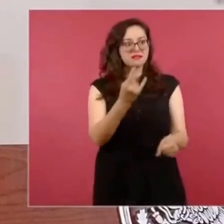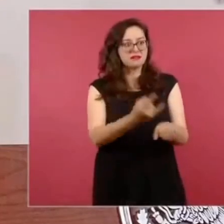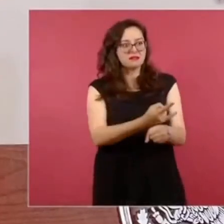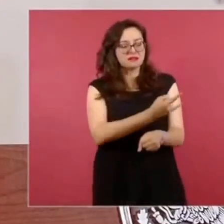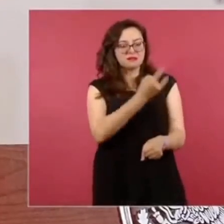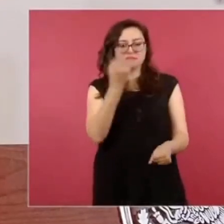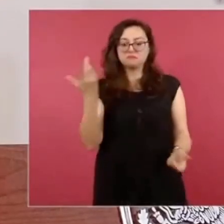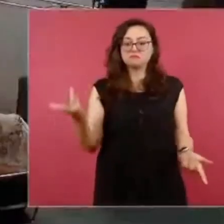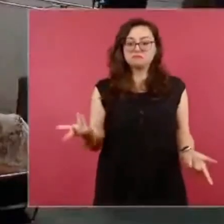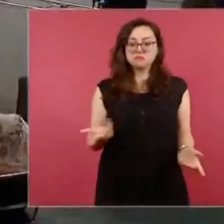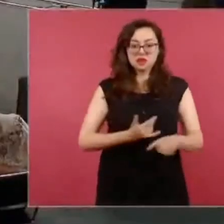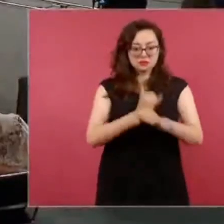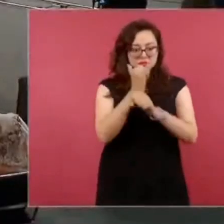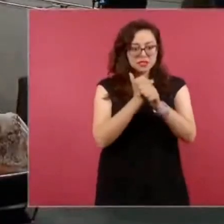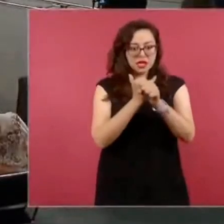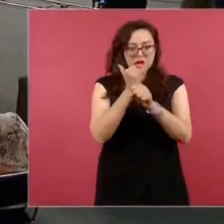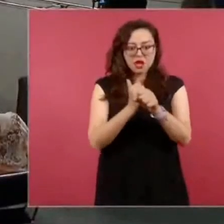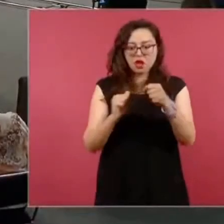No hay.